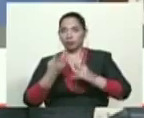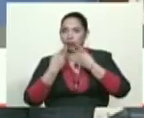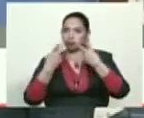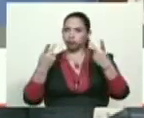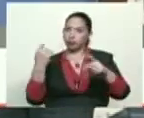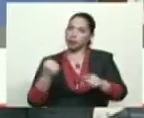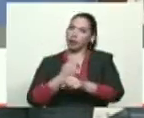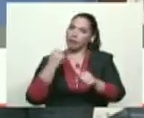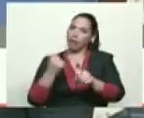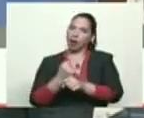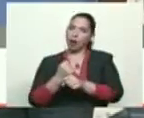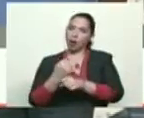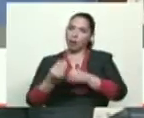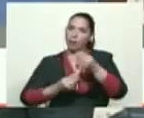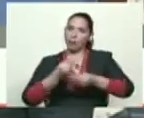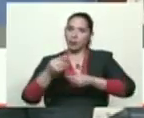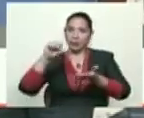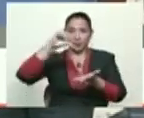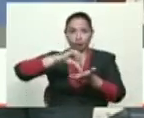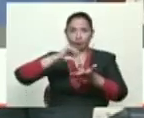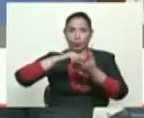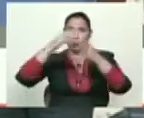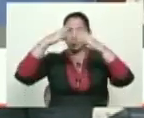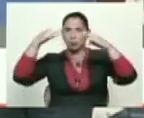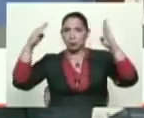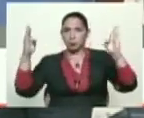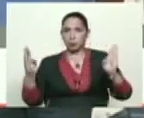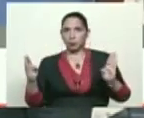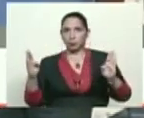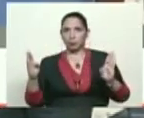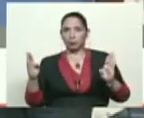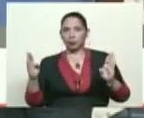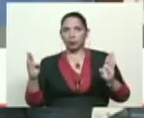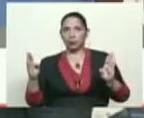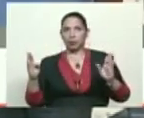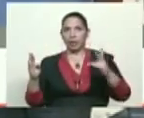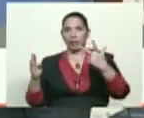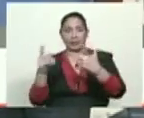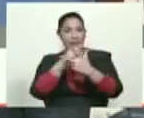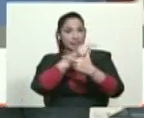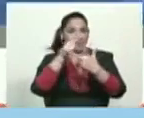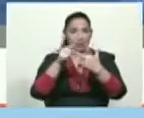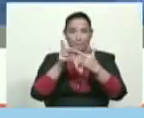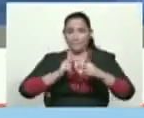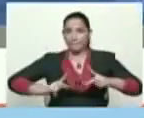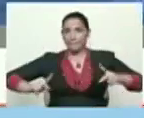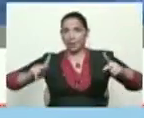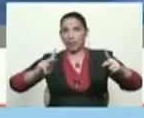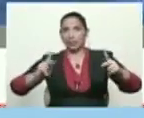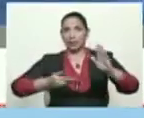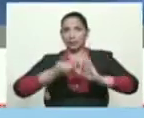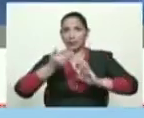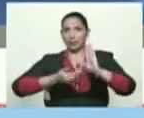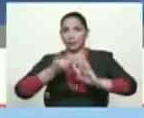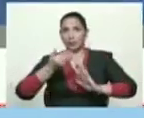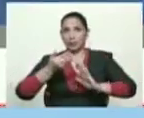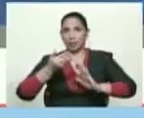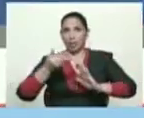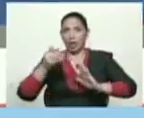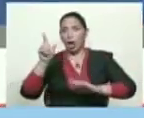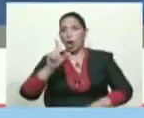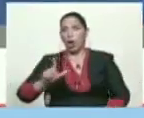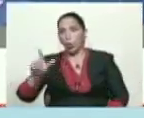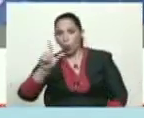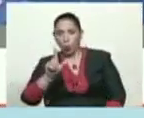trabajo que vamos a hacer en el casco colonial intervenir las trece plazas importantes que es lourdes la plaza al